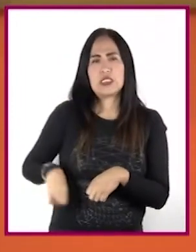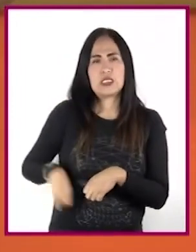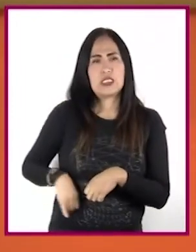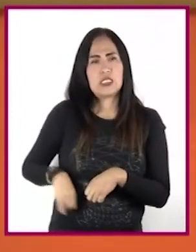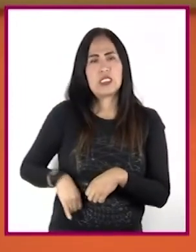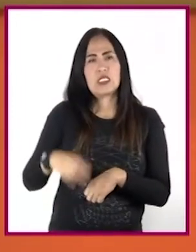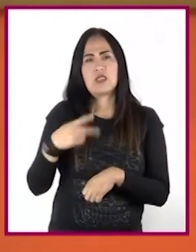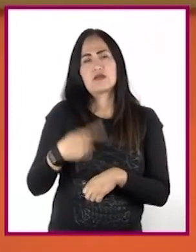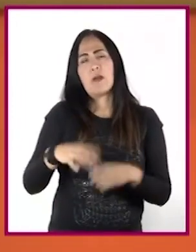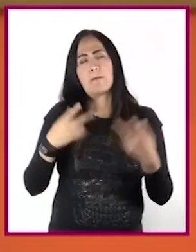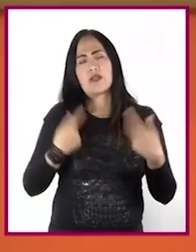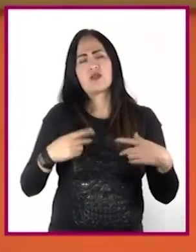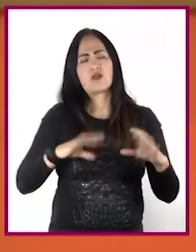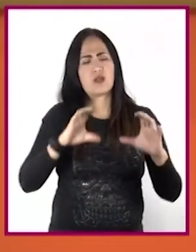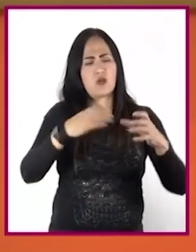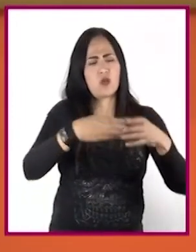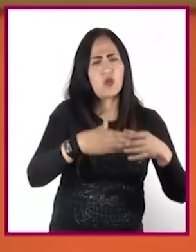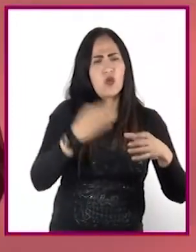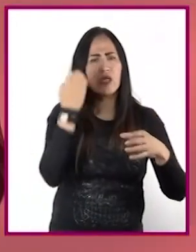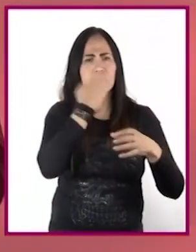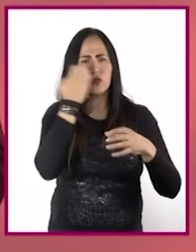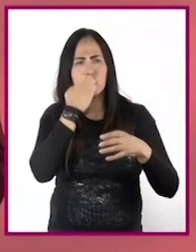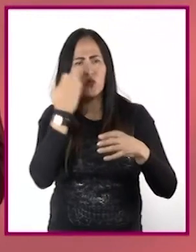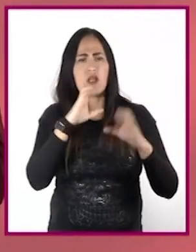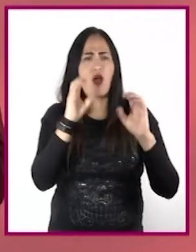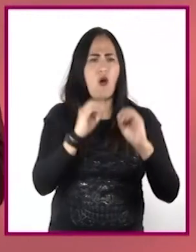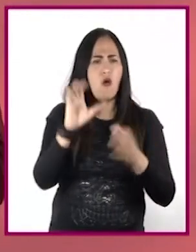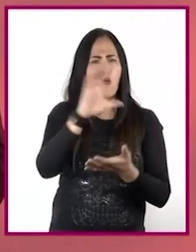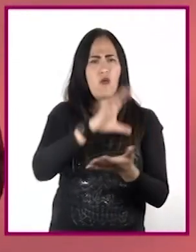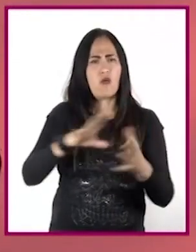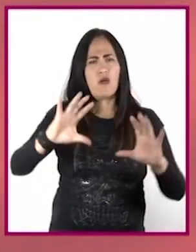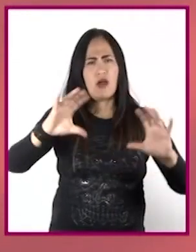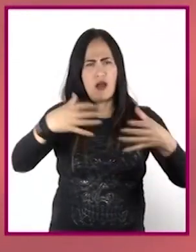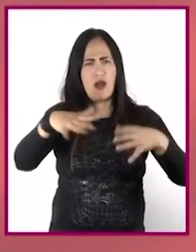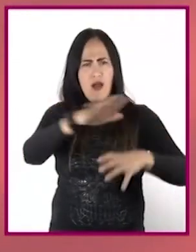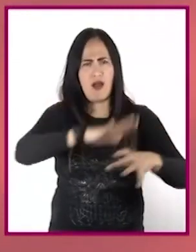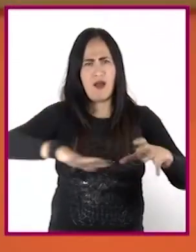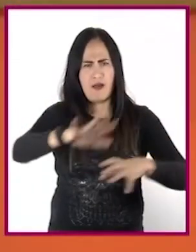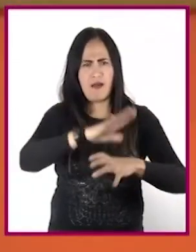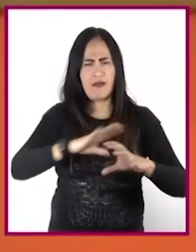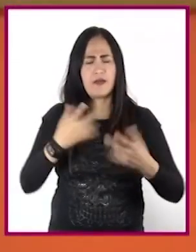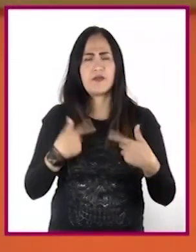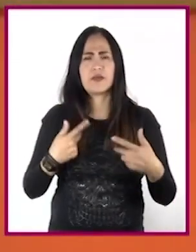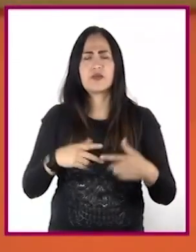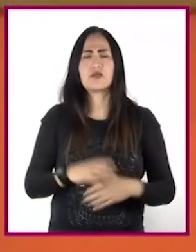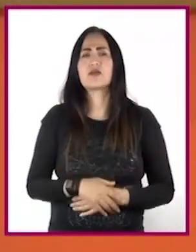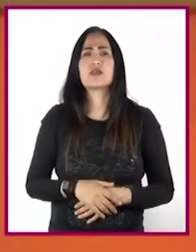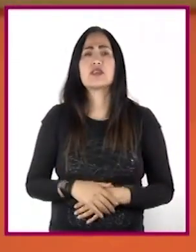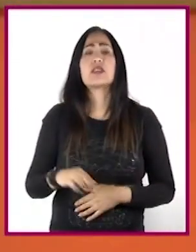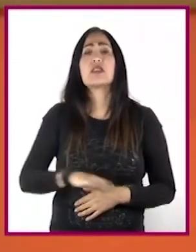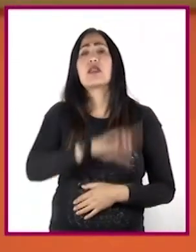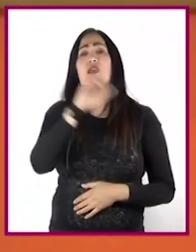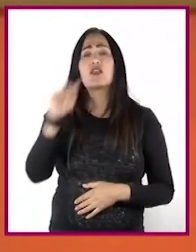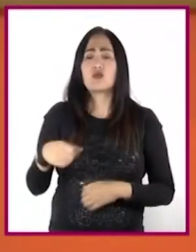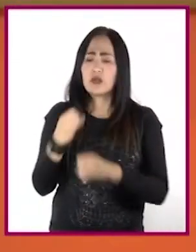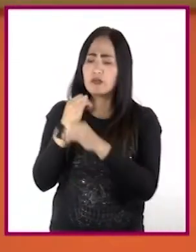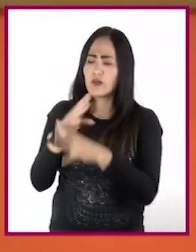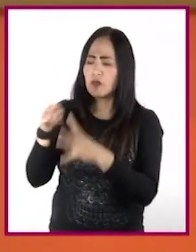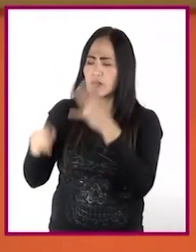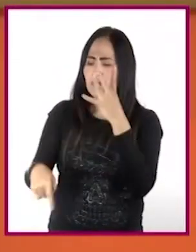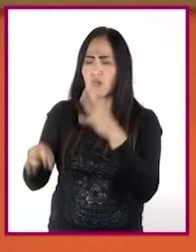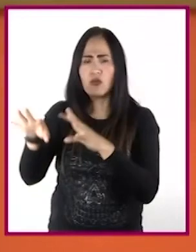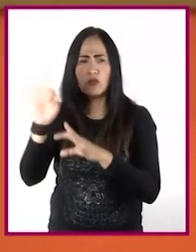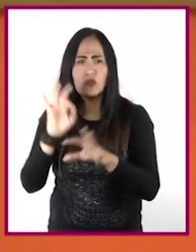de la comunidad escolar y de su localidad. El siguiente paso es recuperar información de diversas fuentes